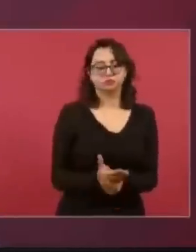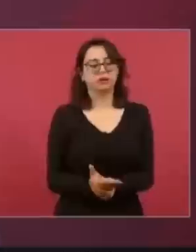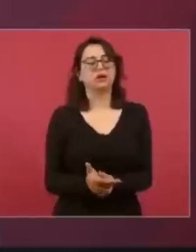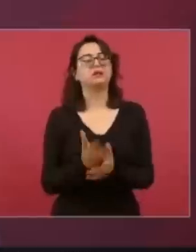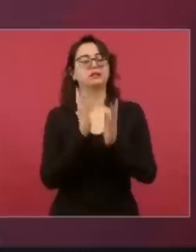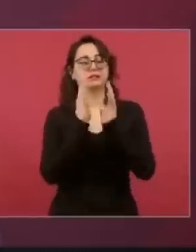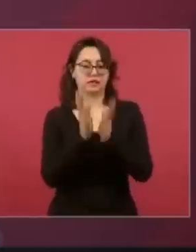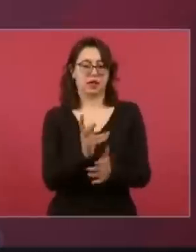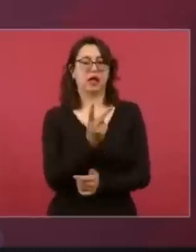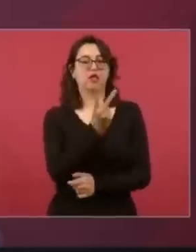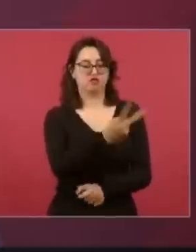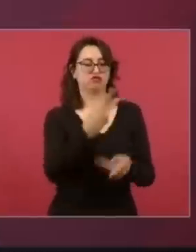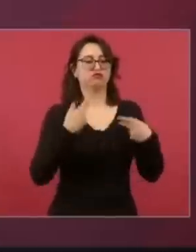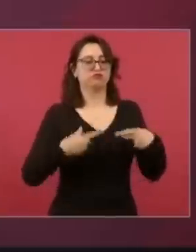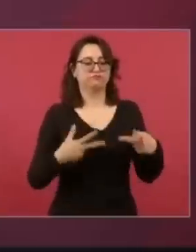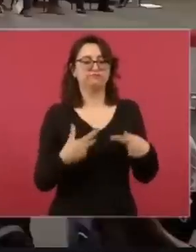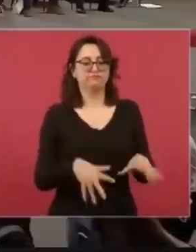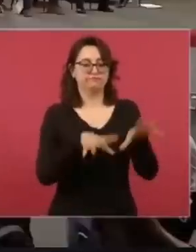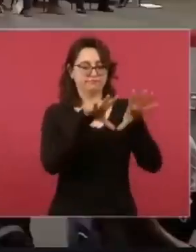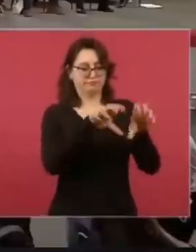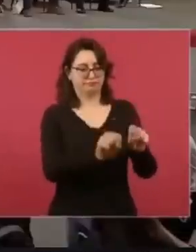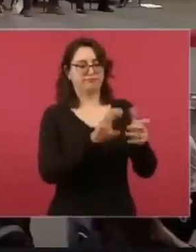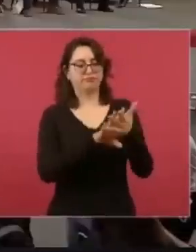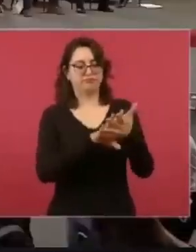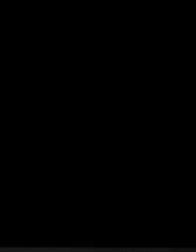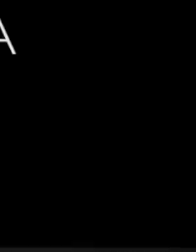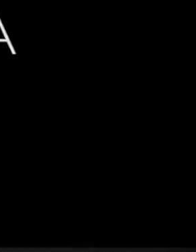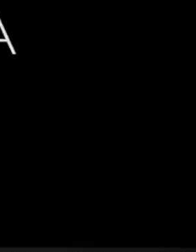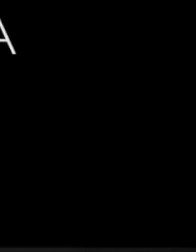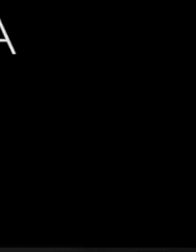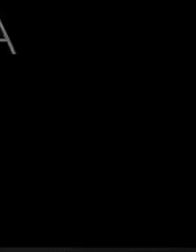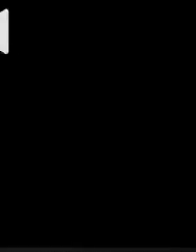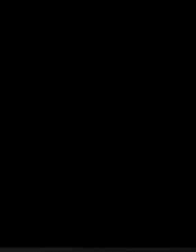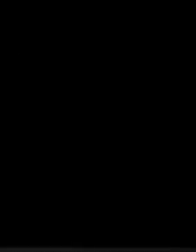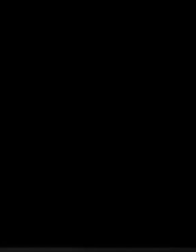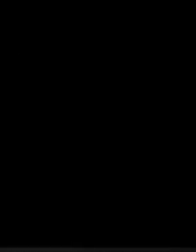sigue dando seguimiento en la fiscalía general de la república